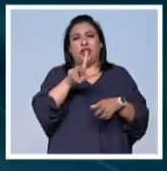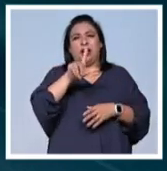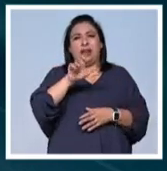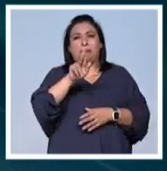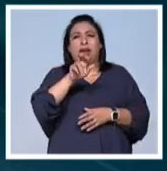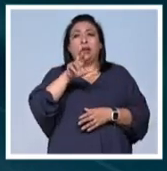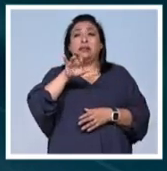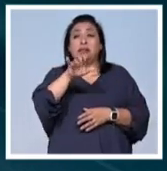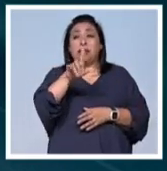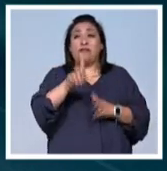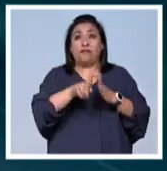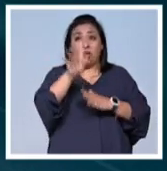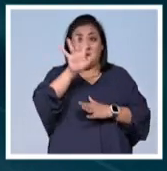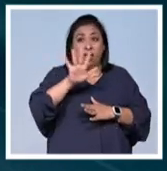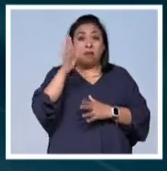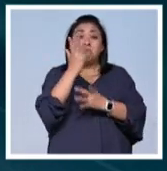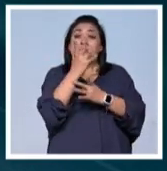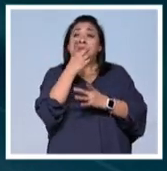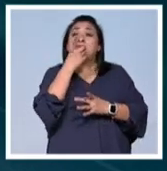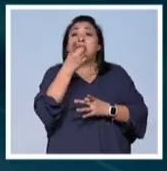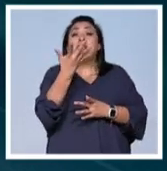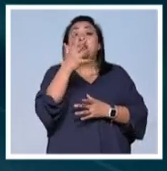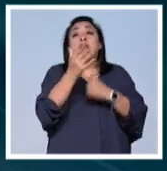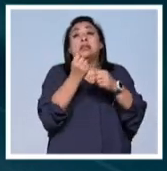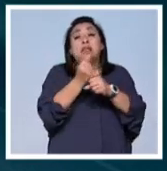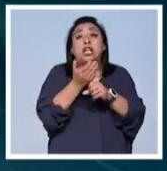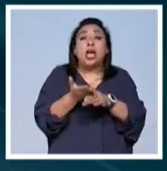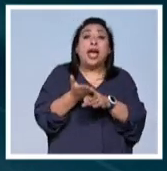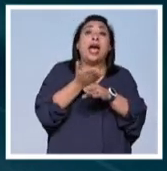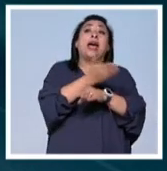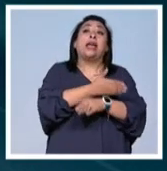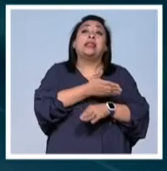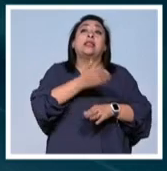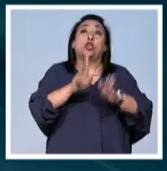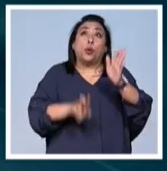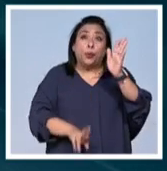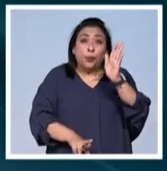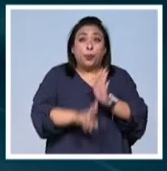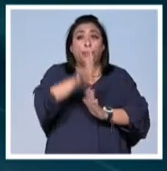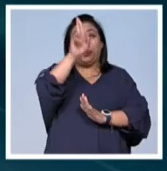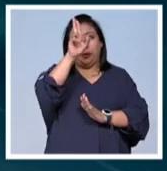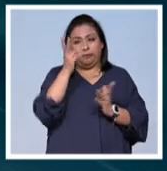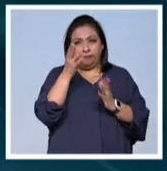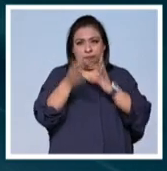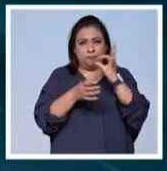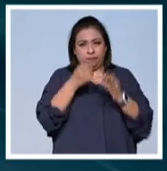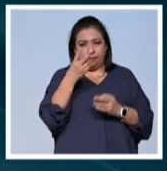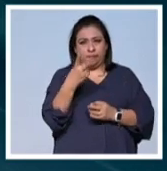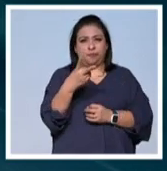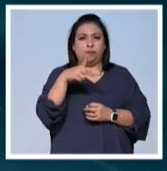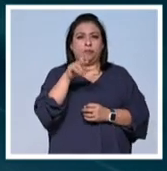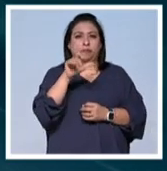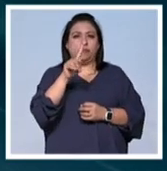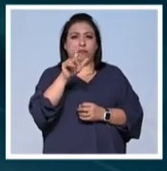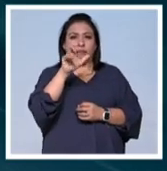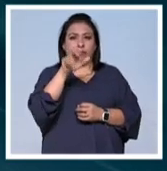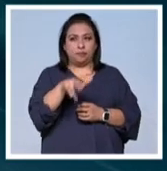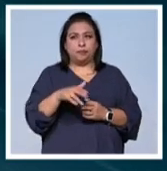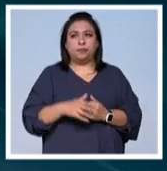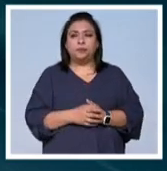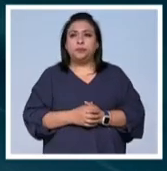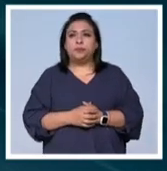agencia espacial señaló unos 10 años antes de una puesta en órbita para Noticias 22 Katia León